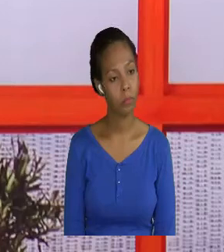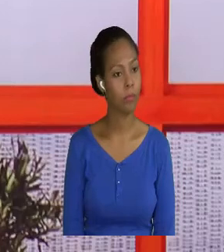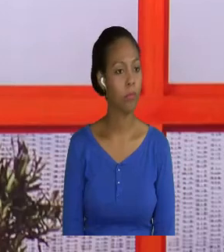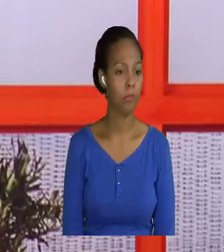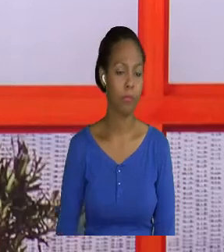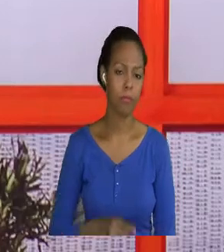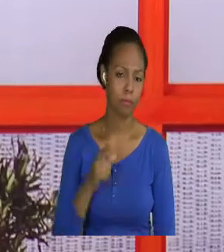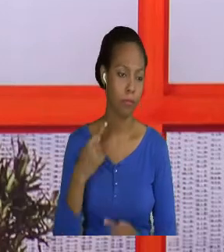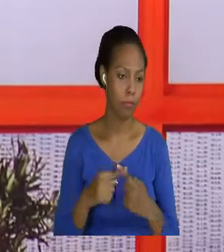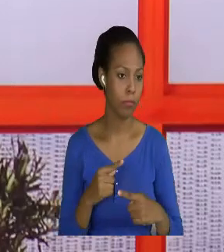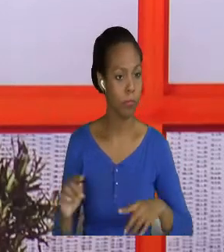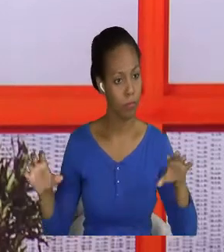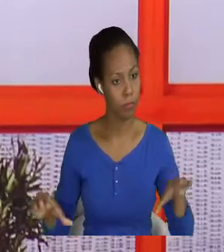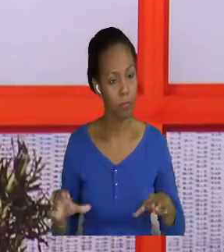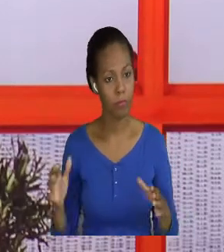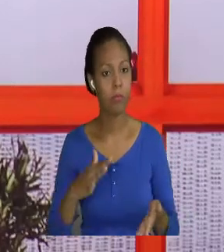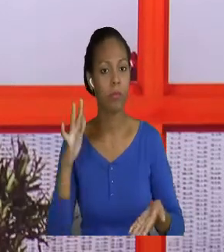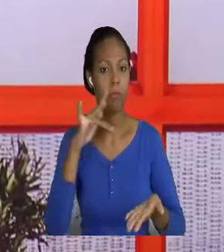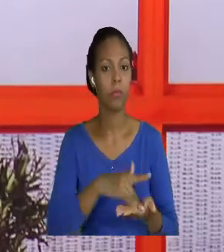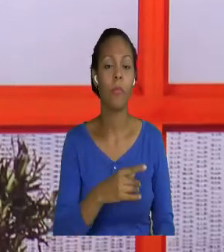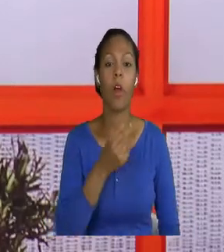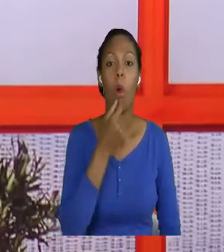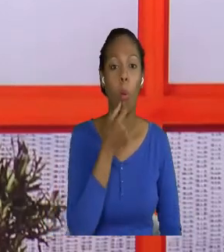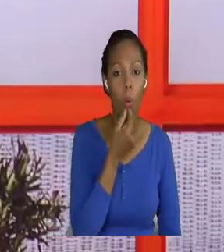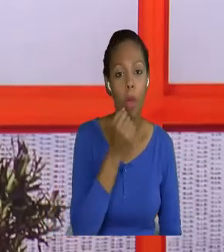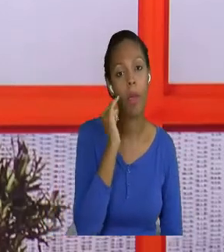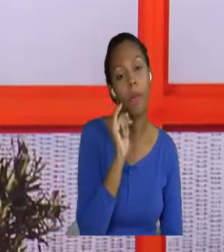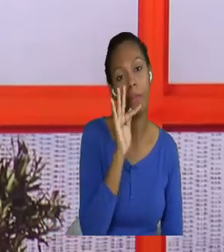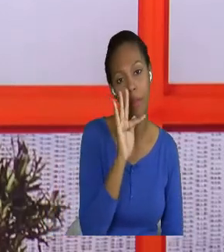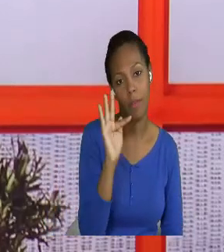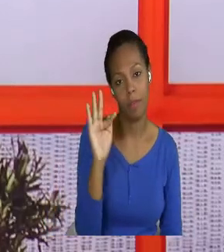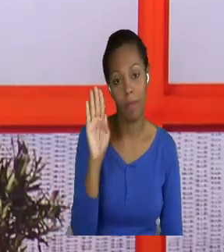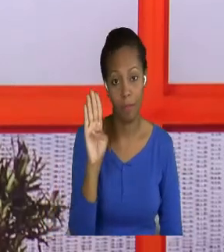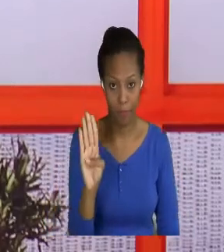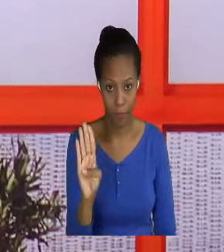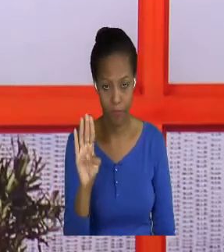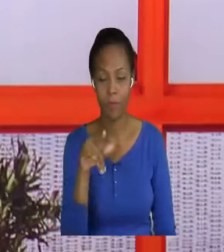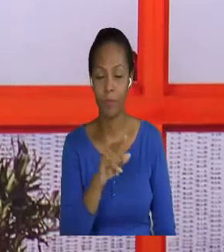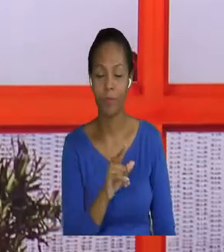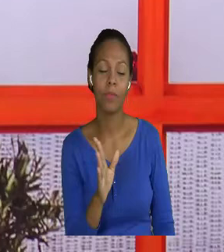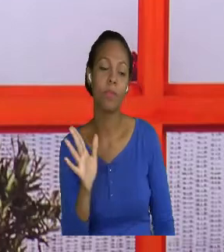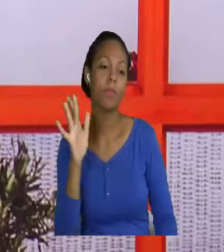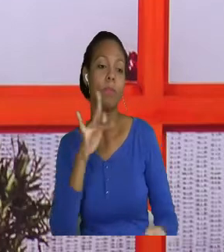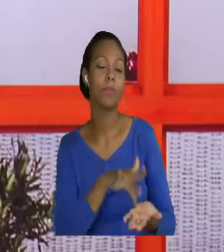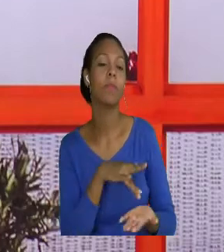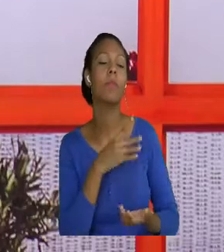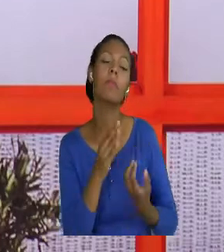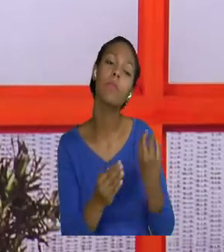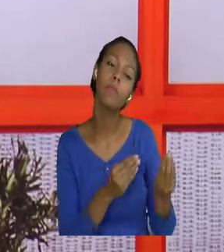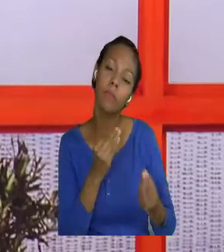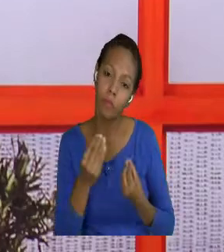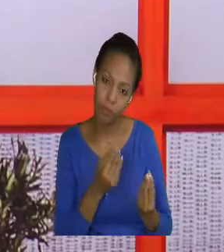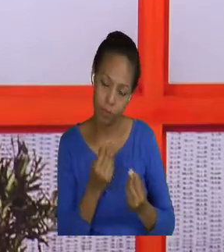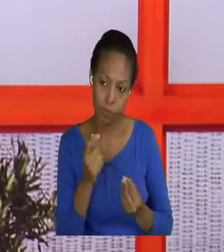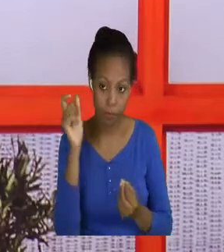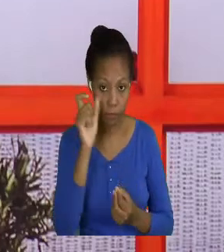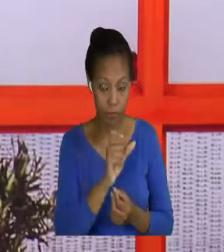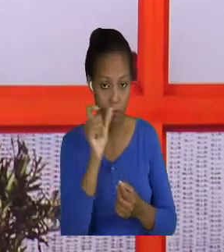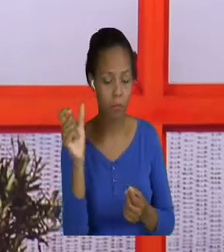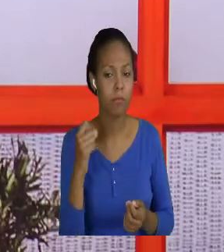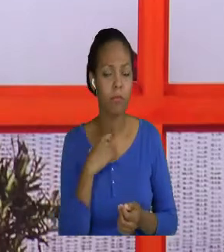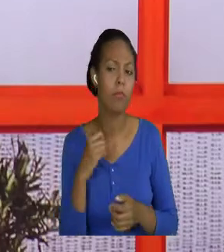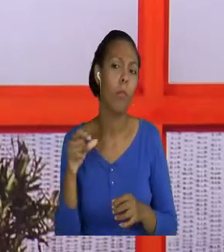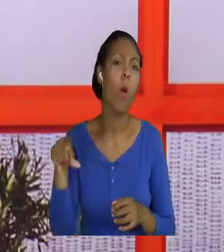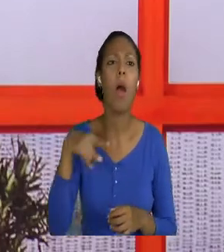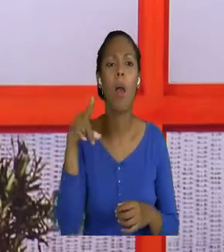hace en la Inspección de Tránsito y Transporte, y lo que busca precisamente es eso, que pues las personas que tienen vehículos por ahí andando